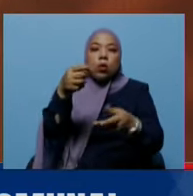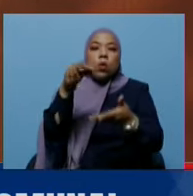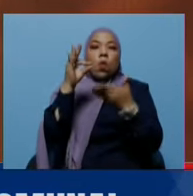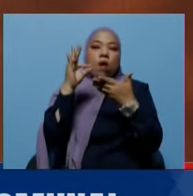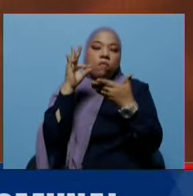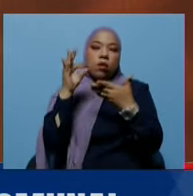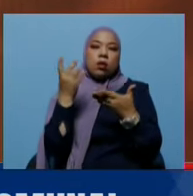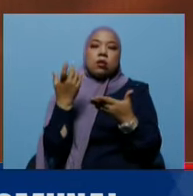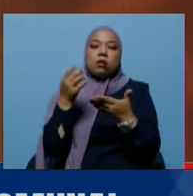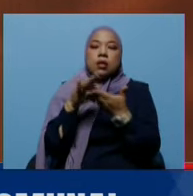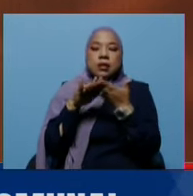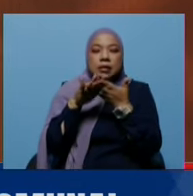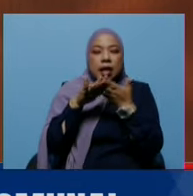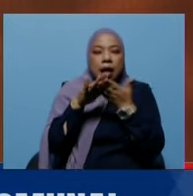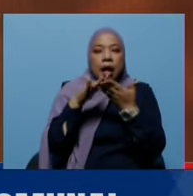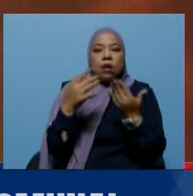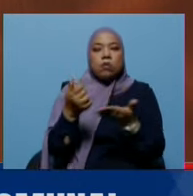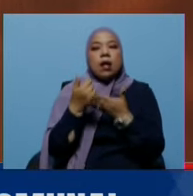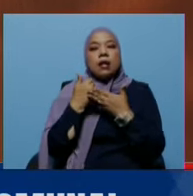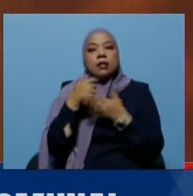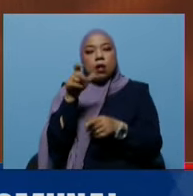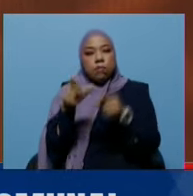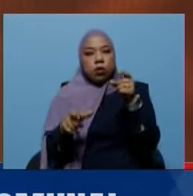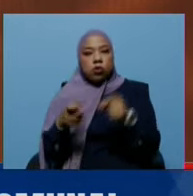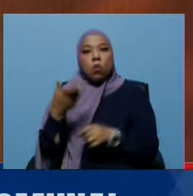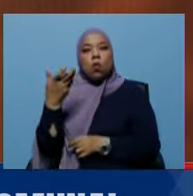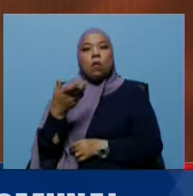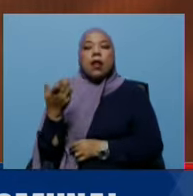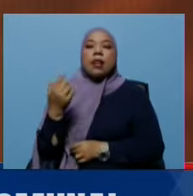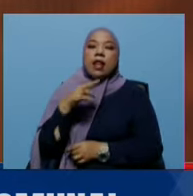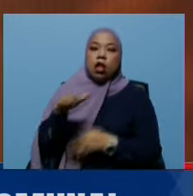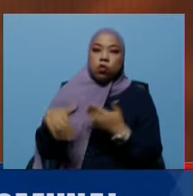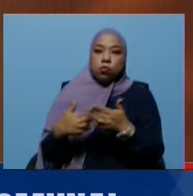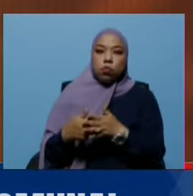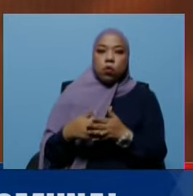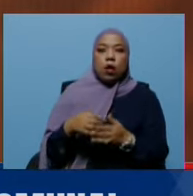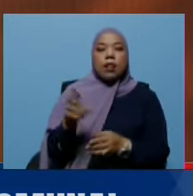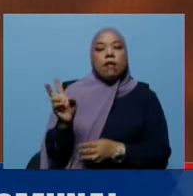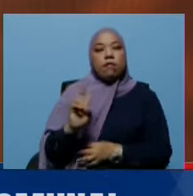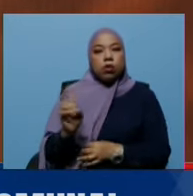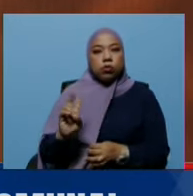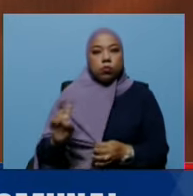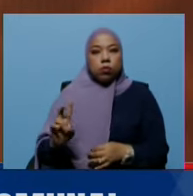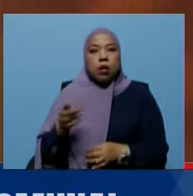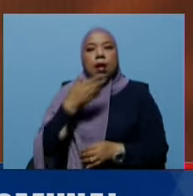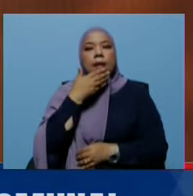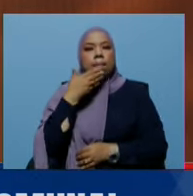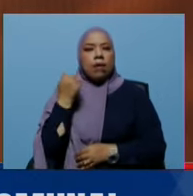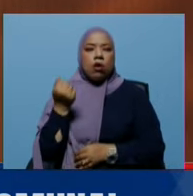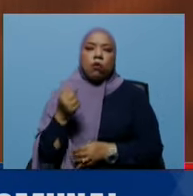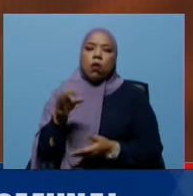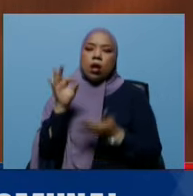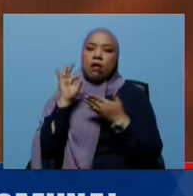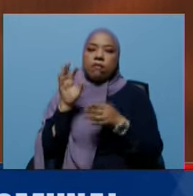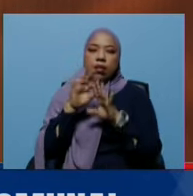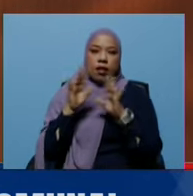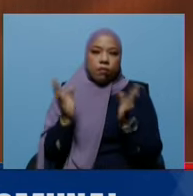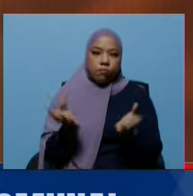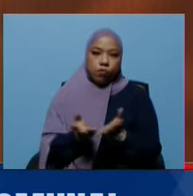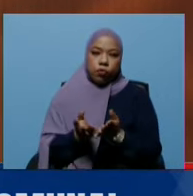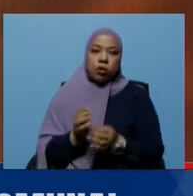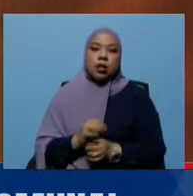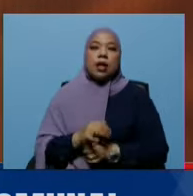café, secando café para garantizar este importante rubro al pueblo venezolano, además que es el mejor café del mundo. Presidente,